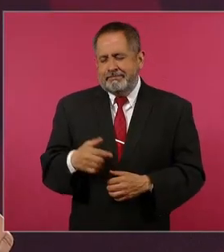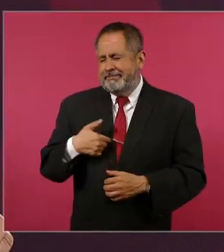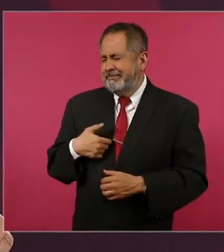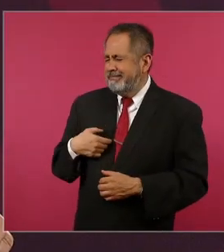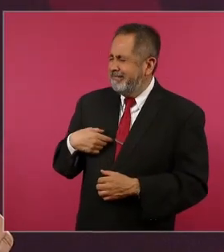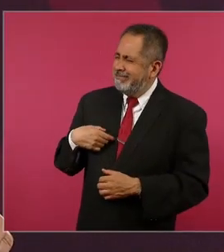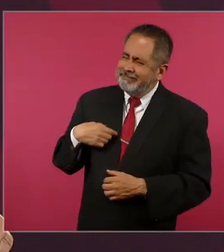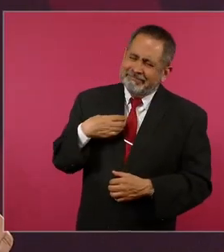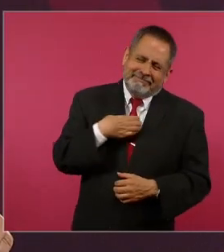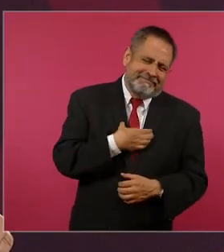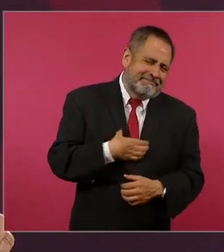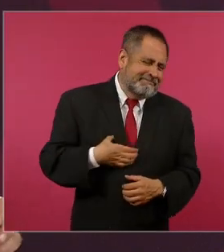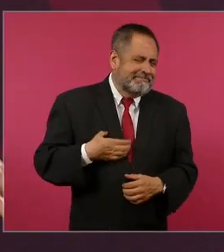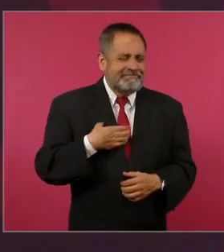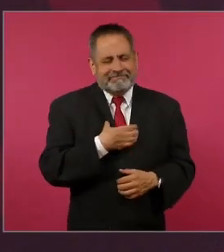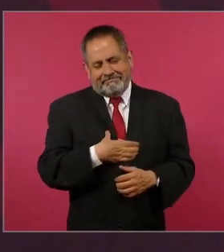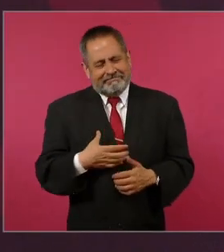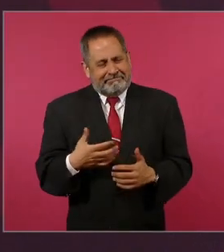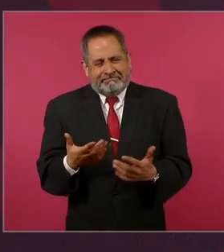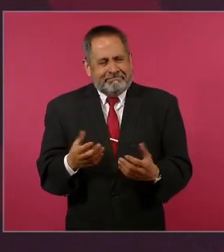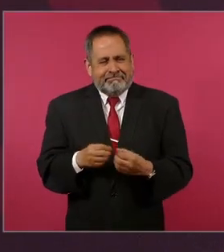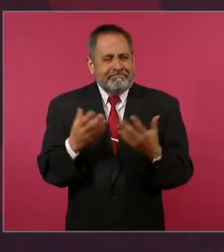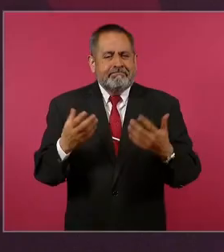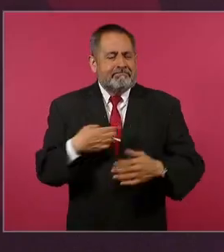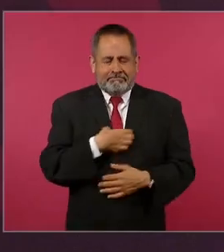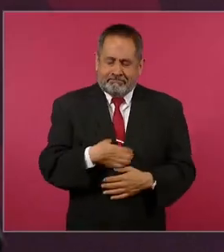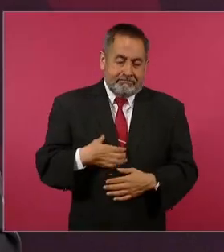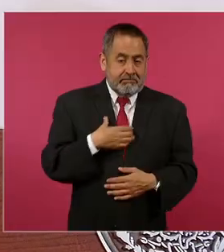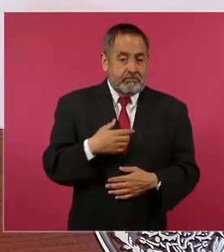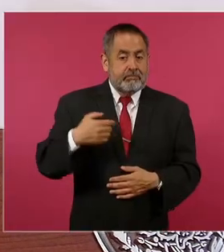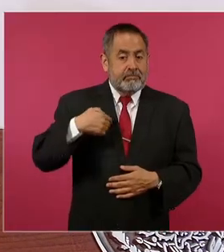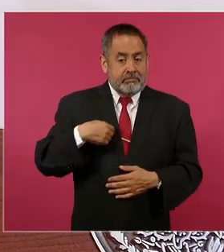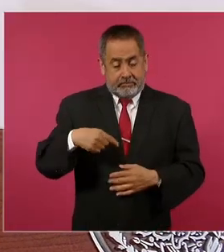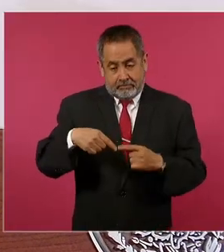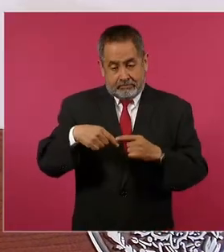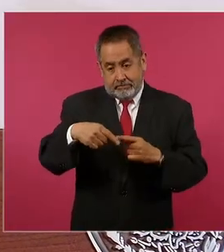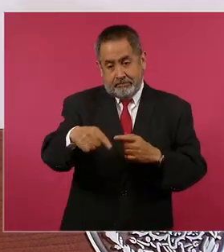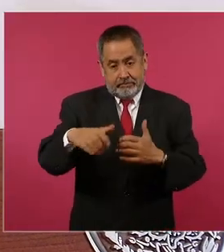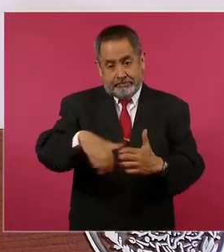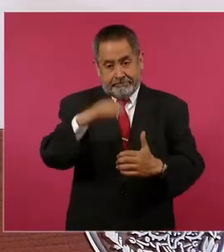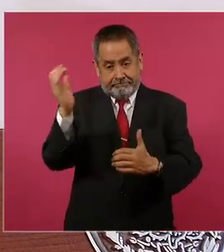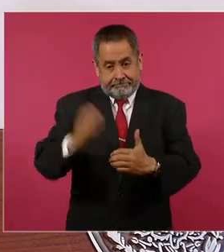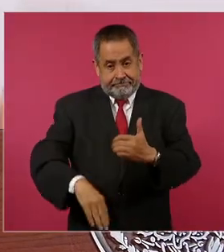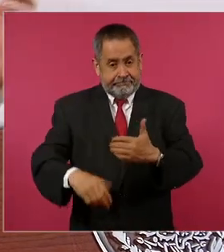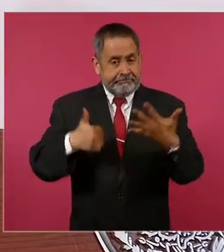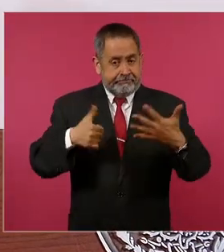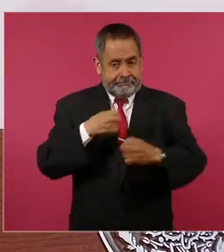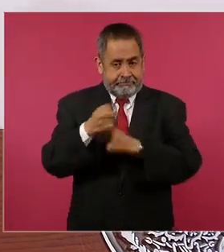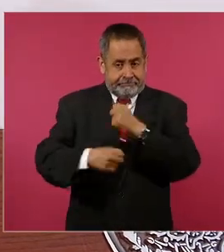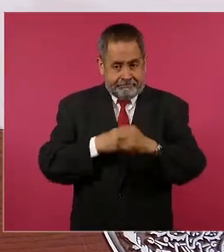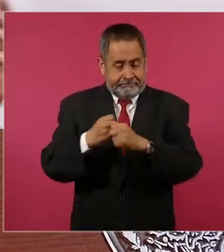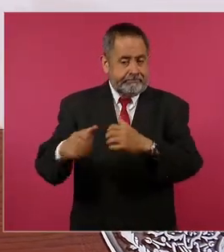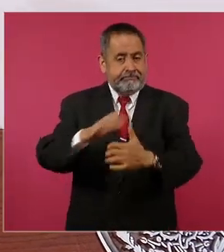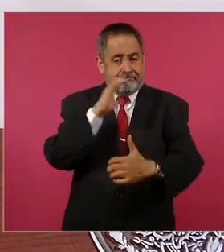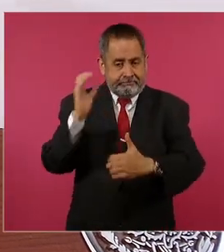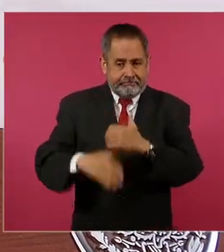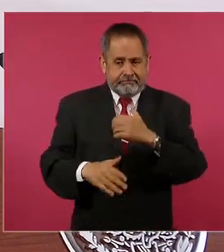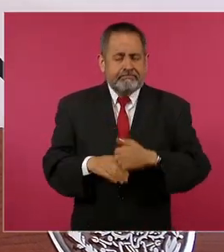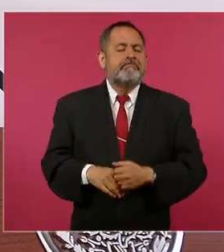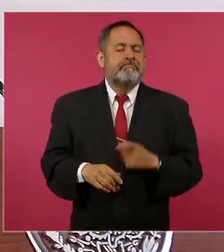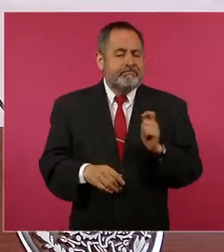contento, si estamos terminando nuestro mandato y logramos